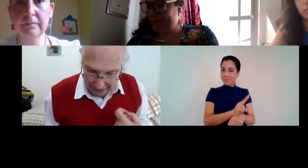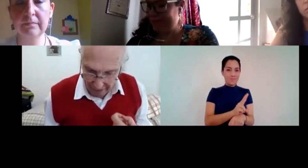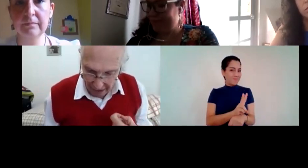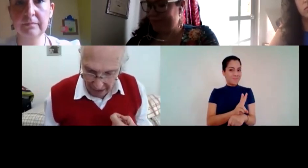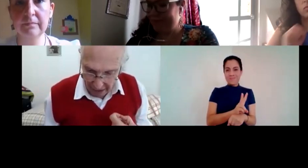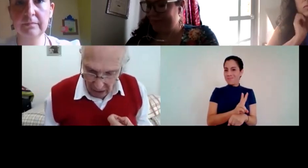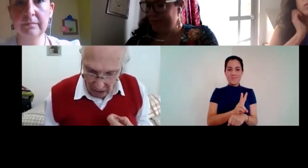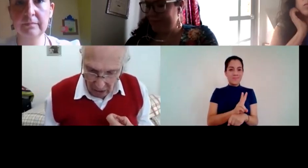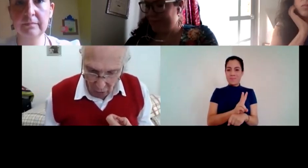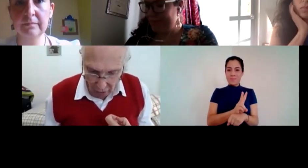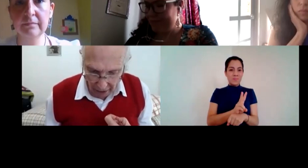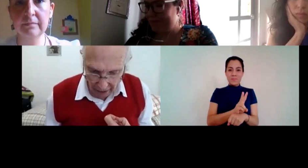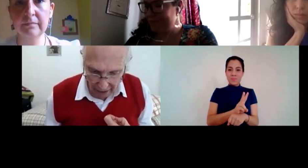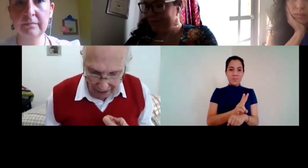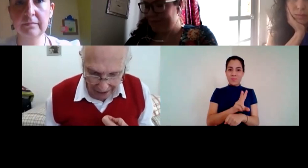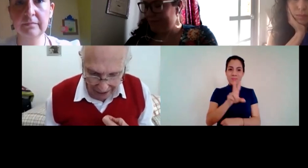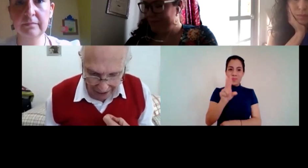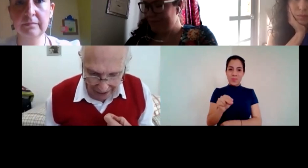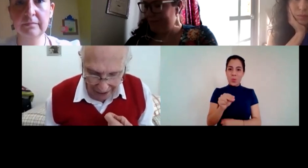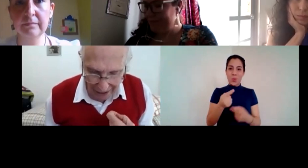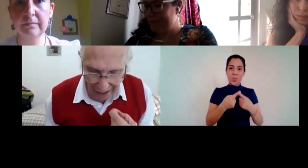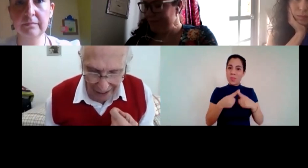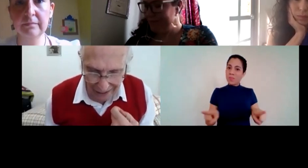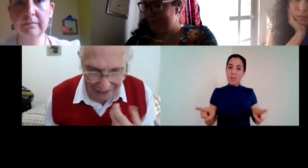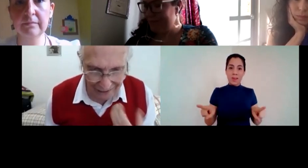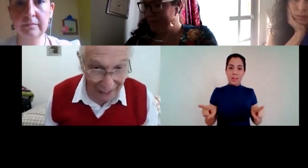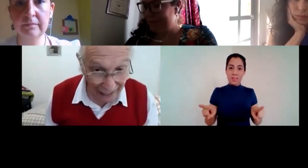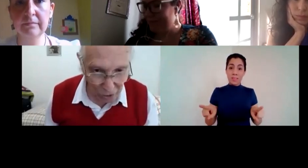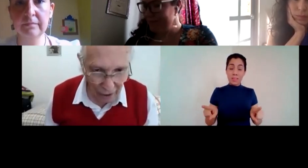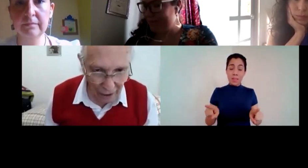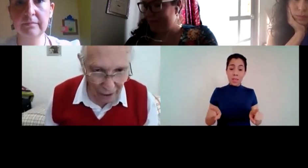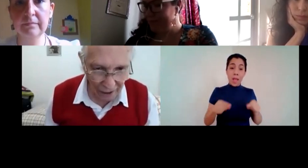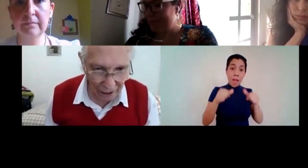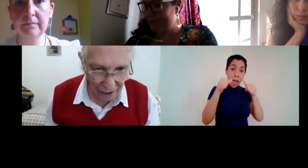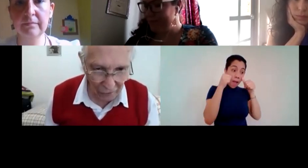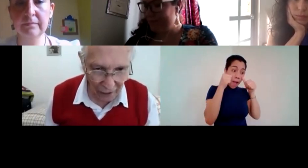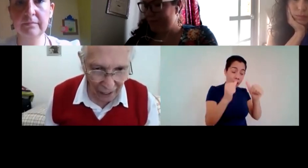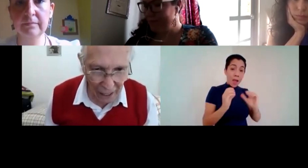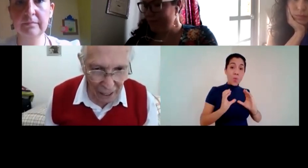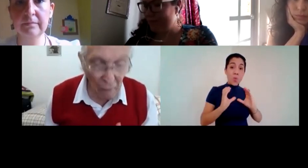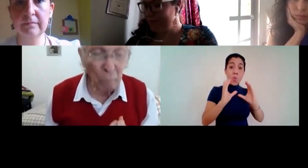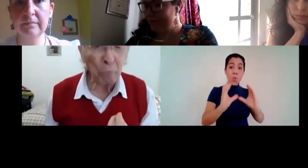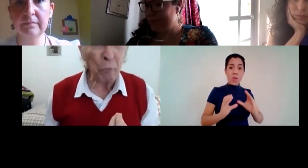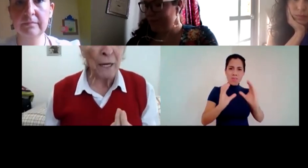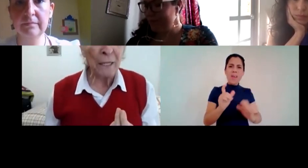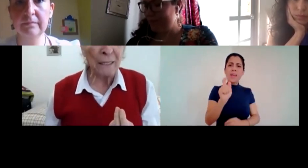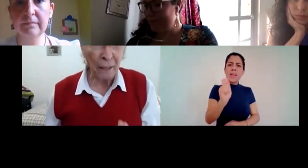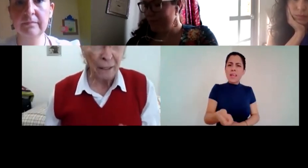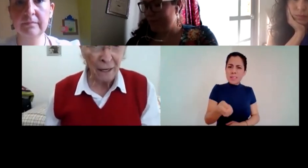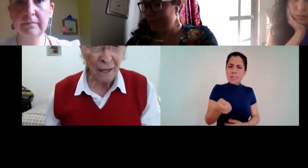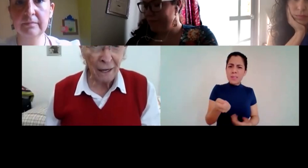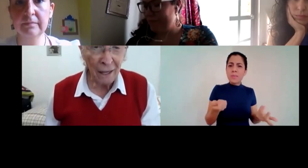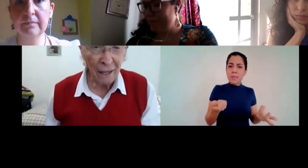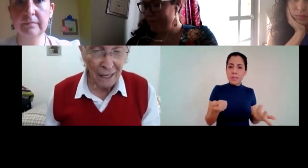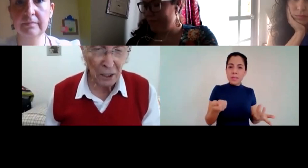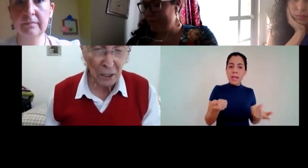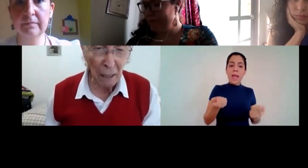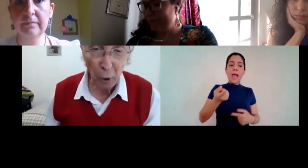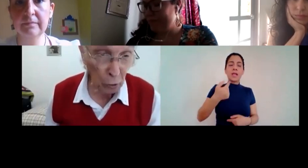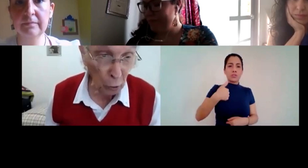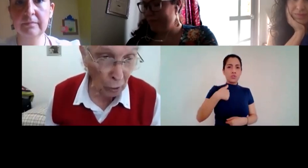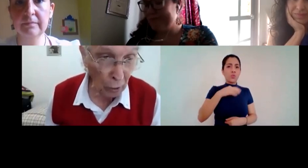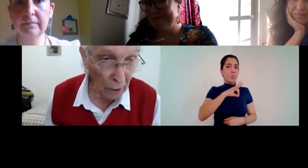con que estar atento significa poder intervenir intempor y